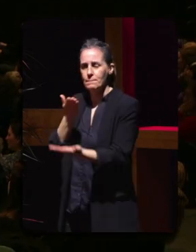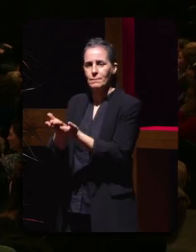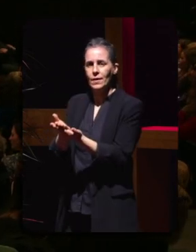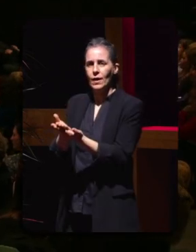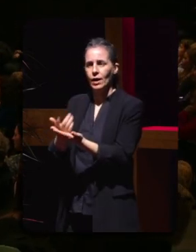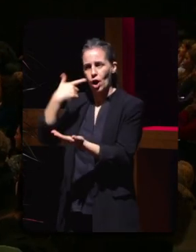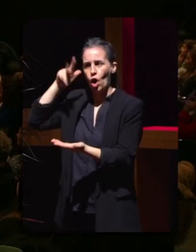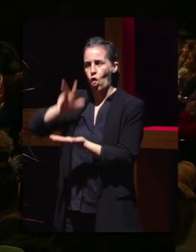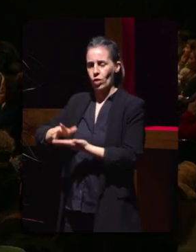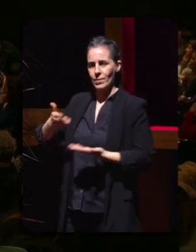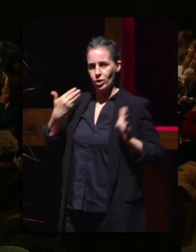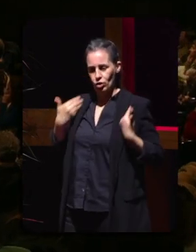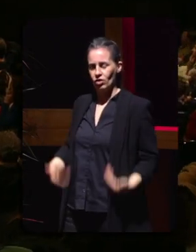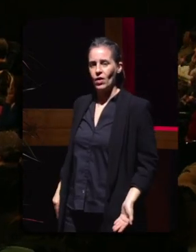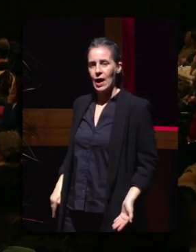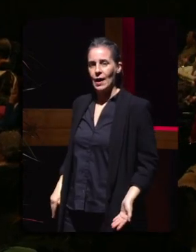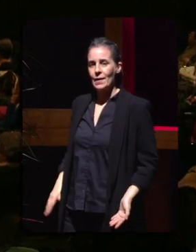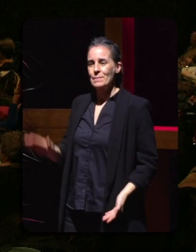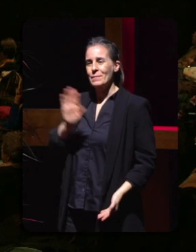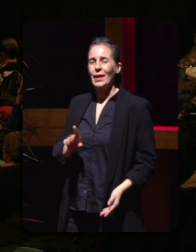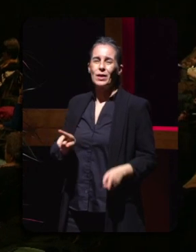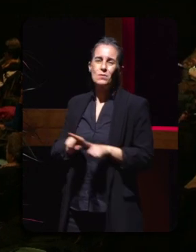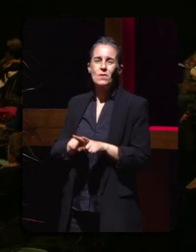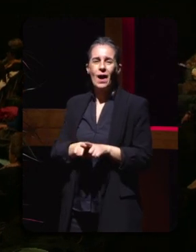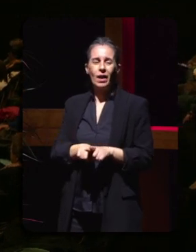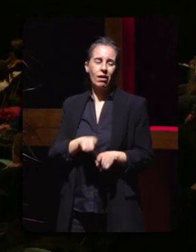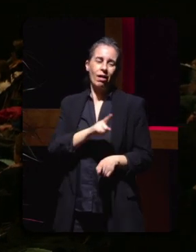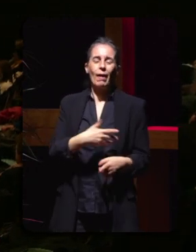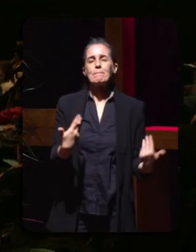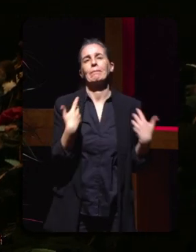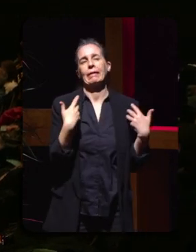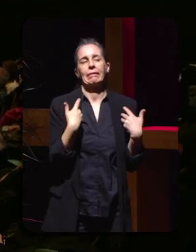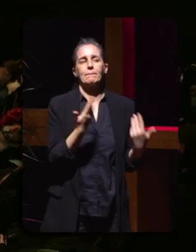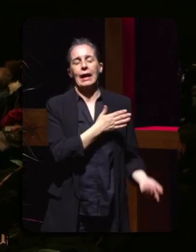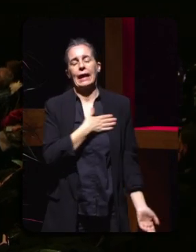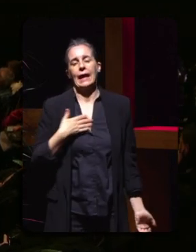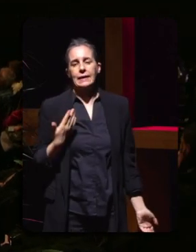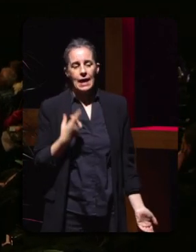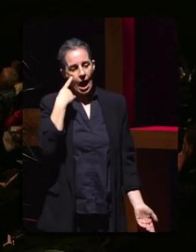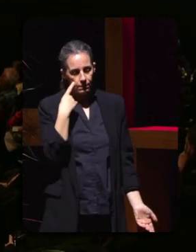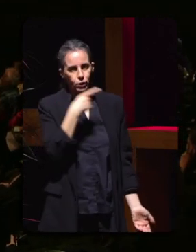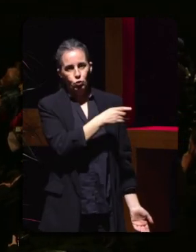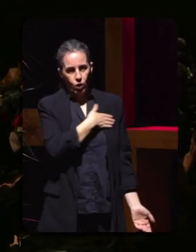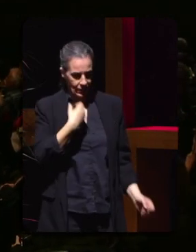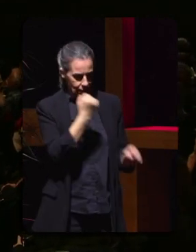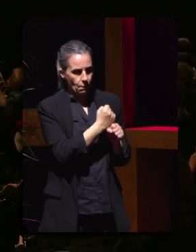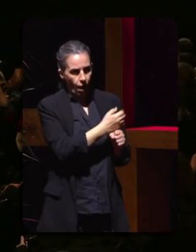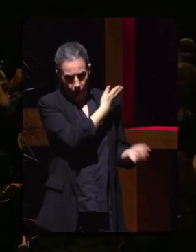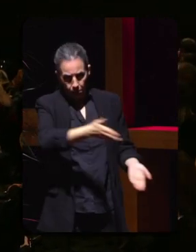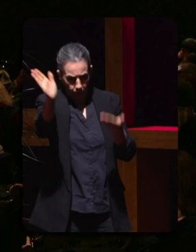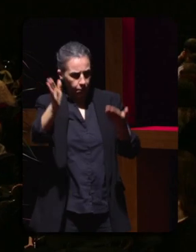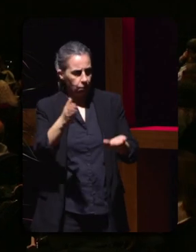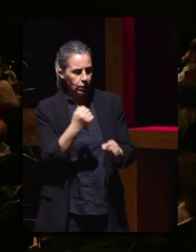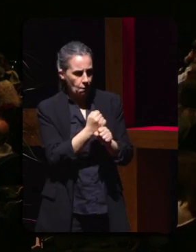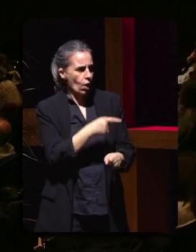ya mayores aún parecen pedigüeñas sabes o como víctimas hombre a ver mamá si querías haber trabajado haber trabajado hombre